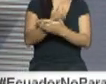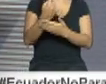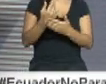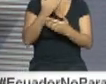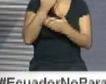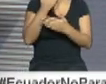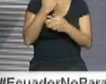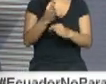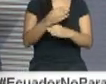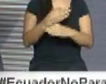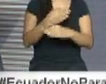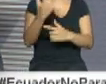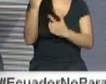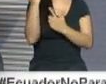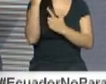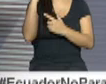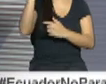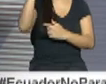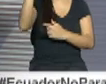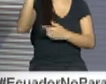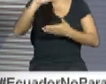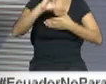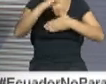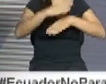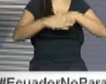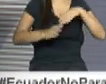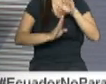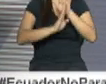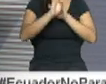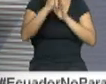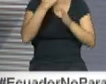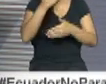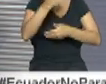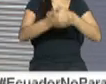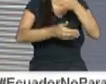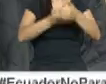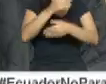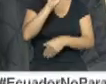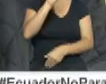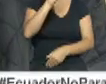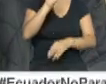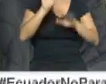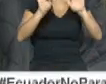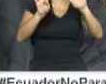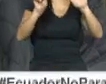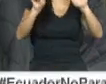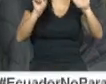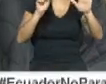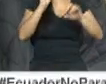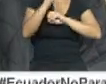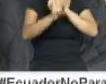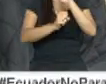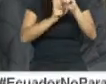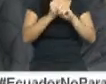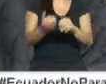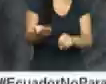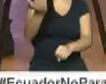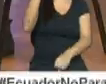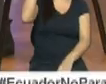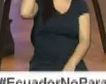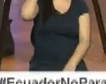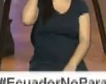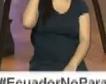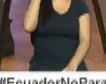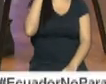Armadas en el desarrollo democrático de América Latina. Un poco vamos hacia los años 70, a lo que sucedió en Chile en el caso